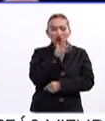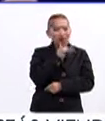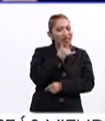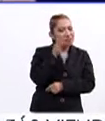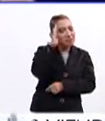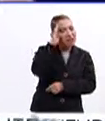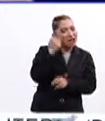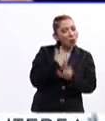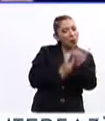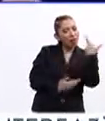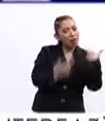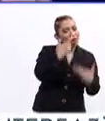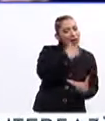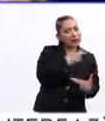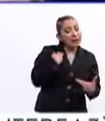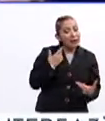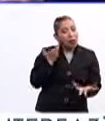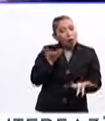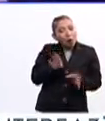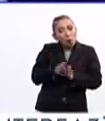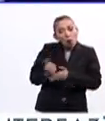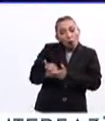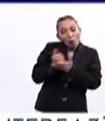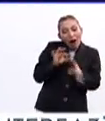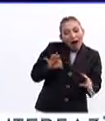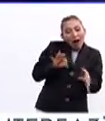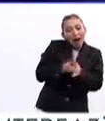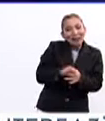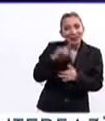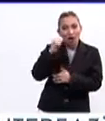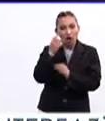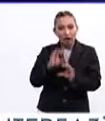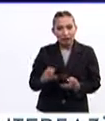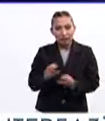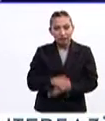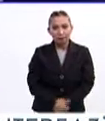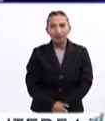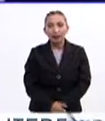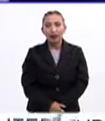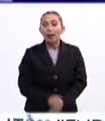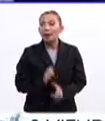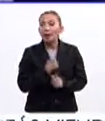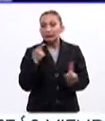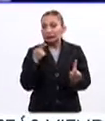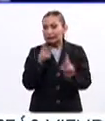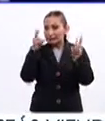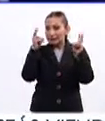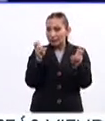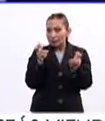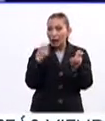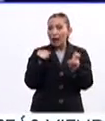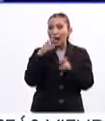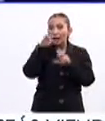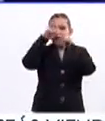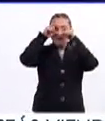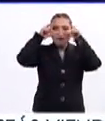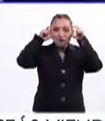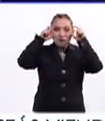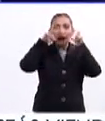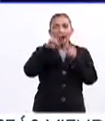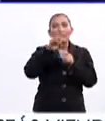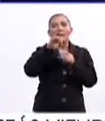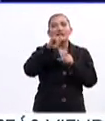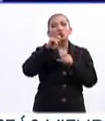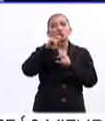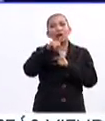el proceso e introducir la tecnología para mejorarlo. Ok, específicamente en el tema de la realidad virtual,